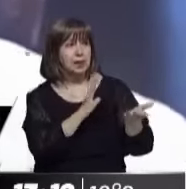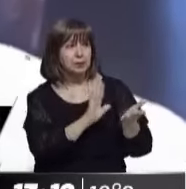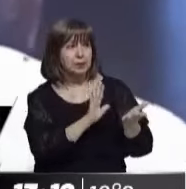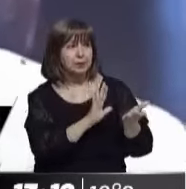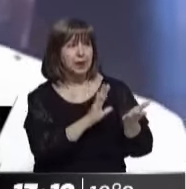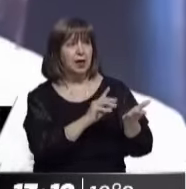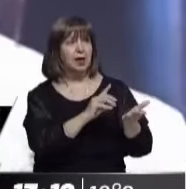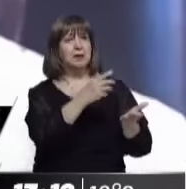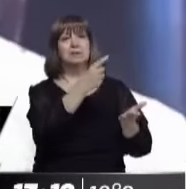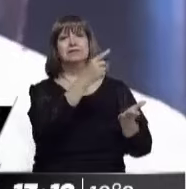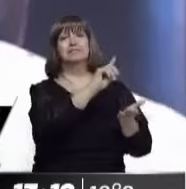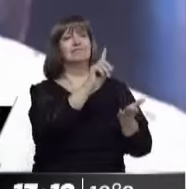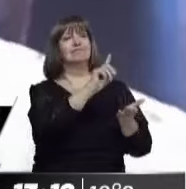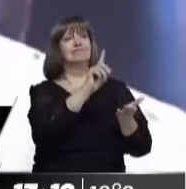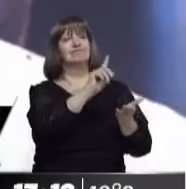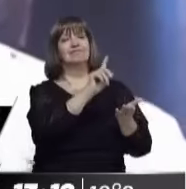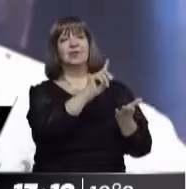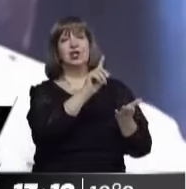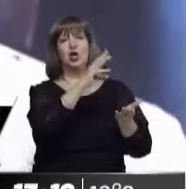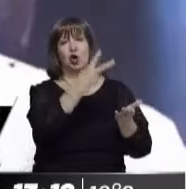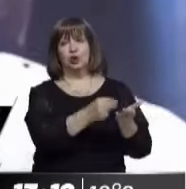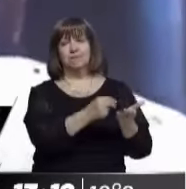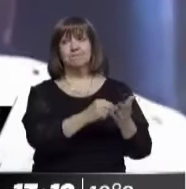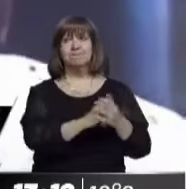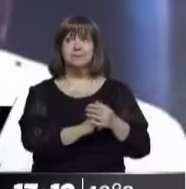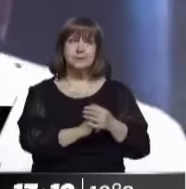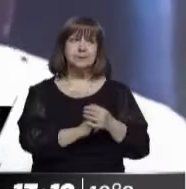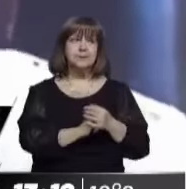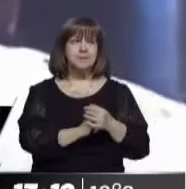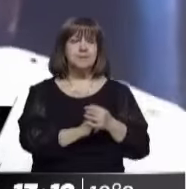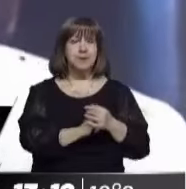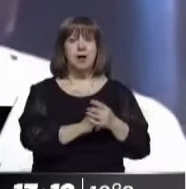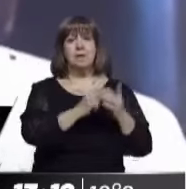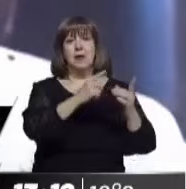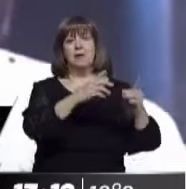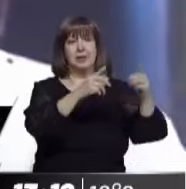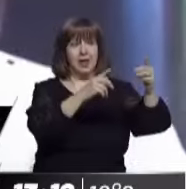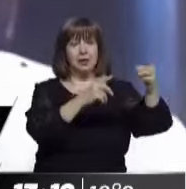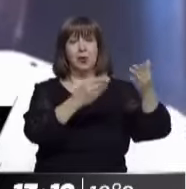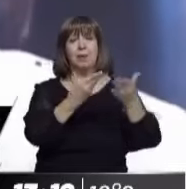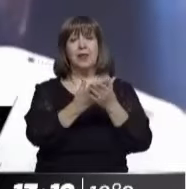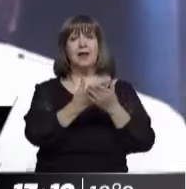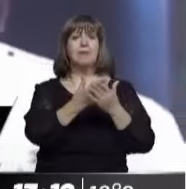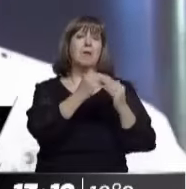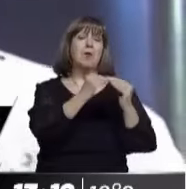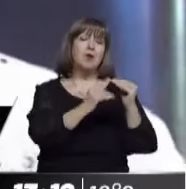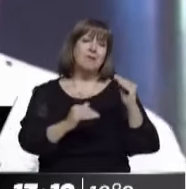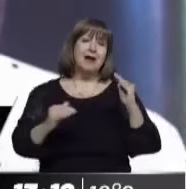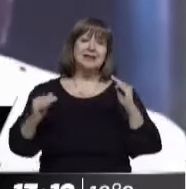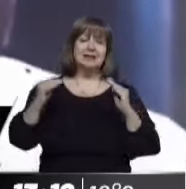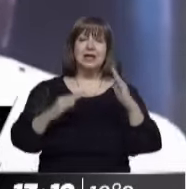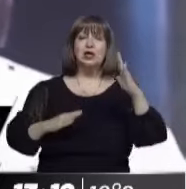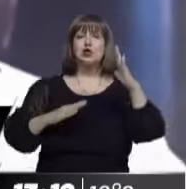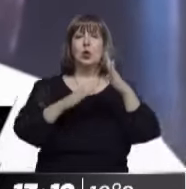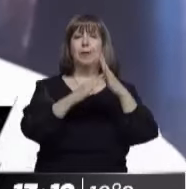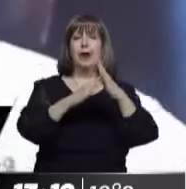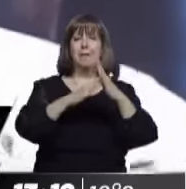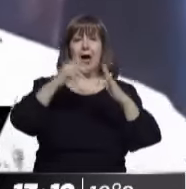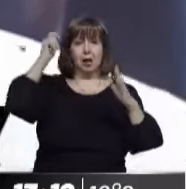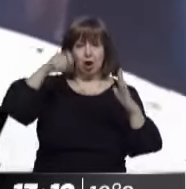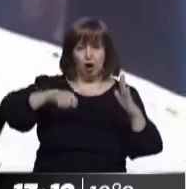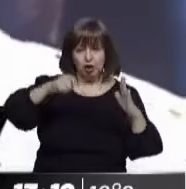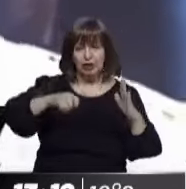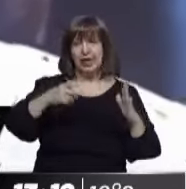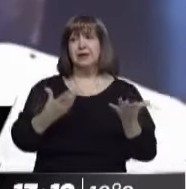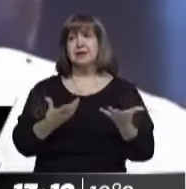serie de pruebas que están faltando. Le pide casación que vaya a la Suprema Corte y con sus abogados han tomado la decisión de no